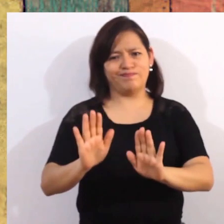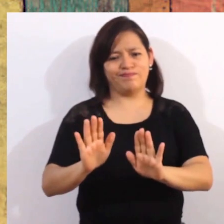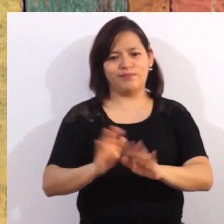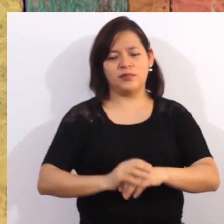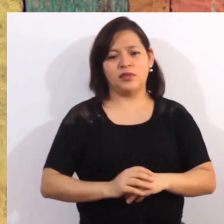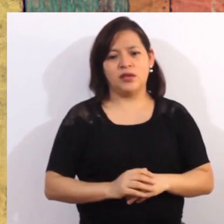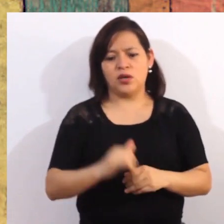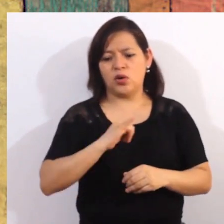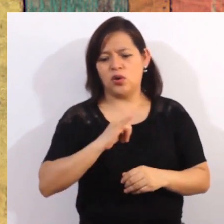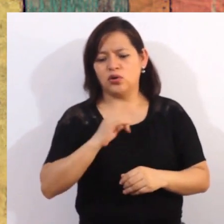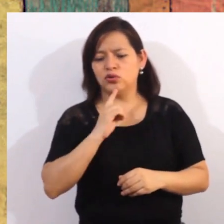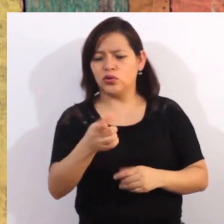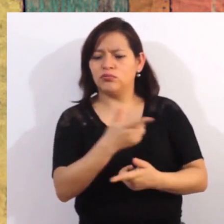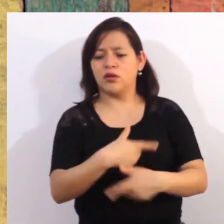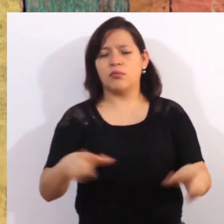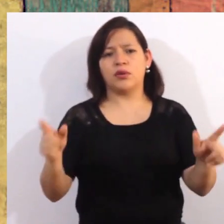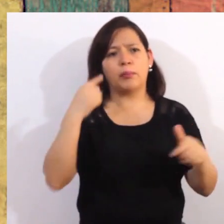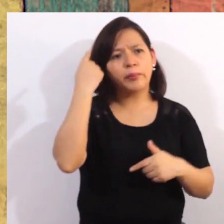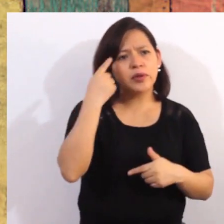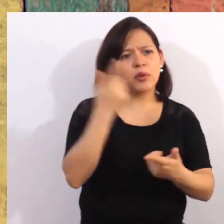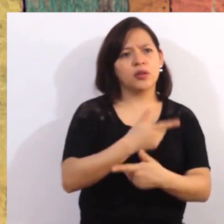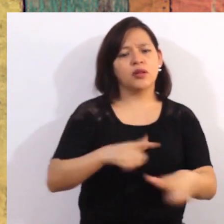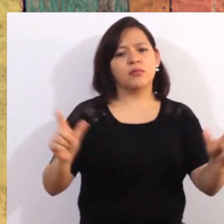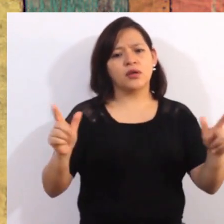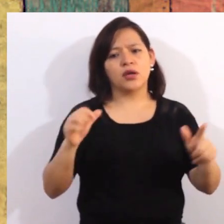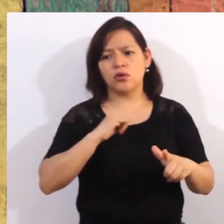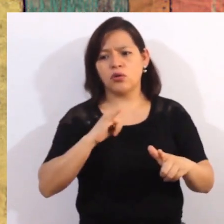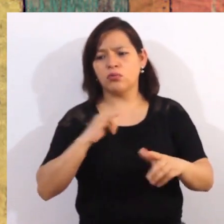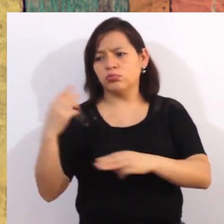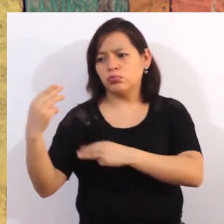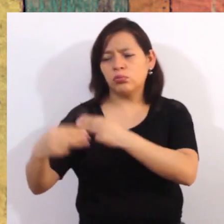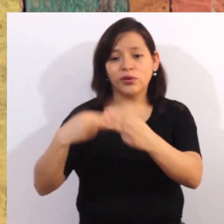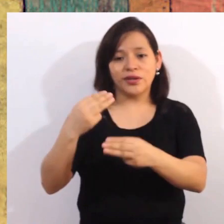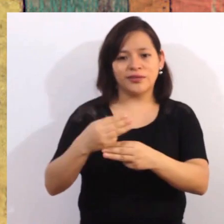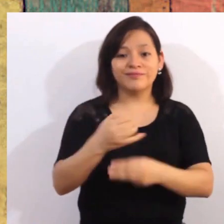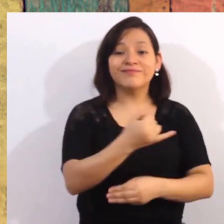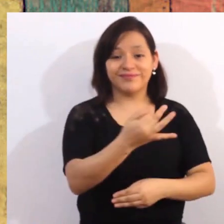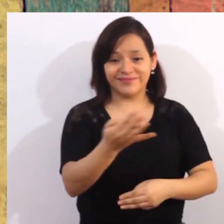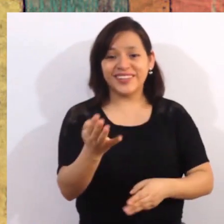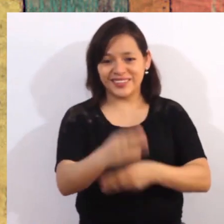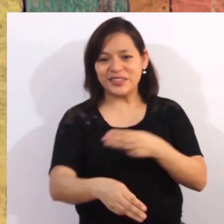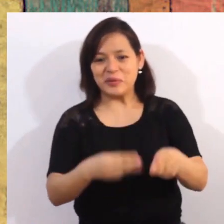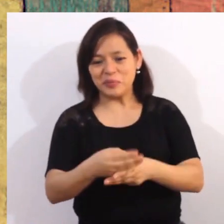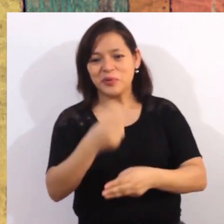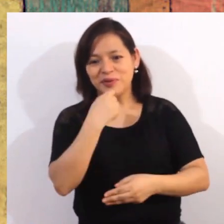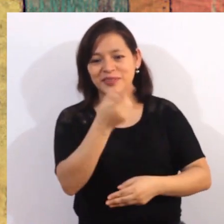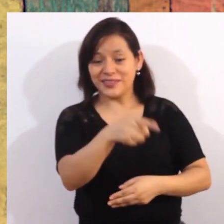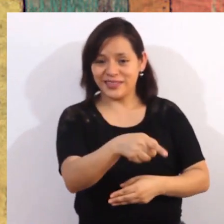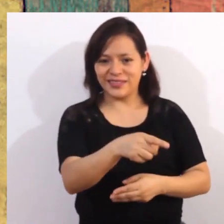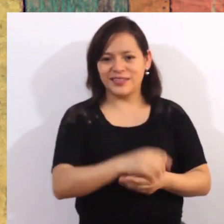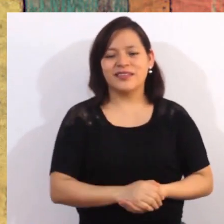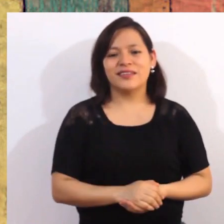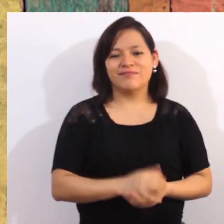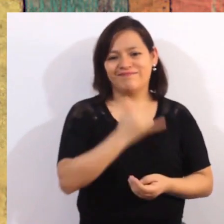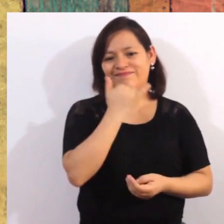libre pensamiento. Soy moderno, dicen así algunos. Querido hermano y amigo, la Biblia nos dice que